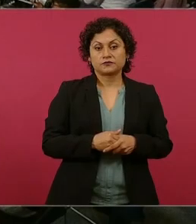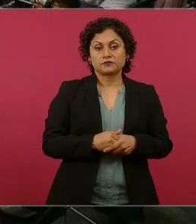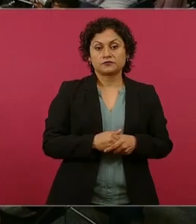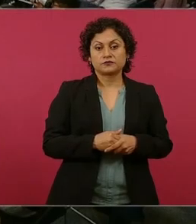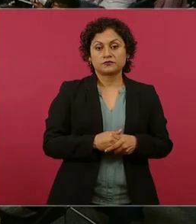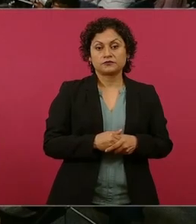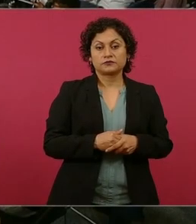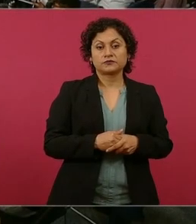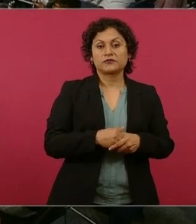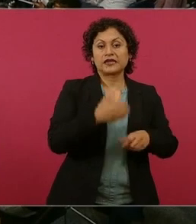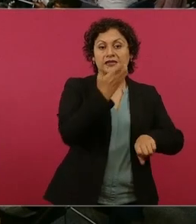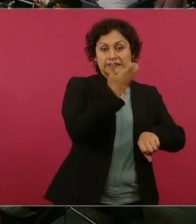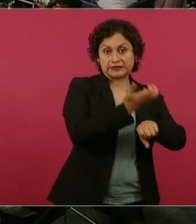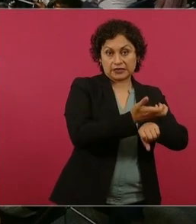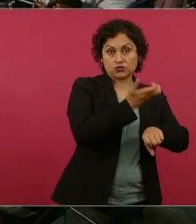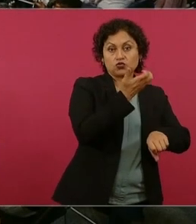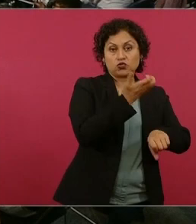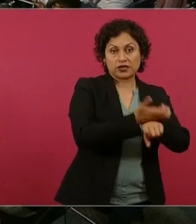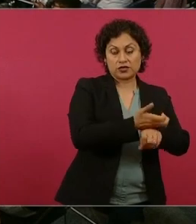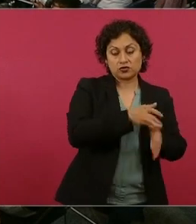comiendo comida para gatos